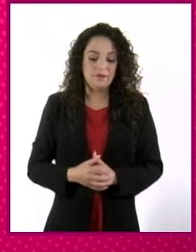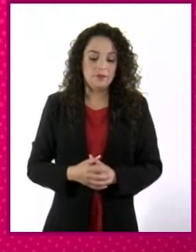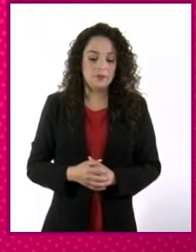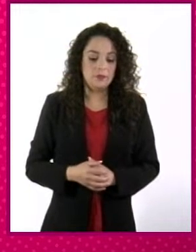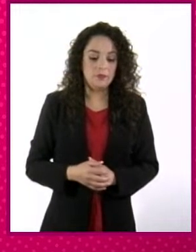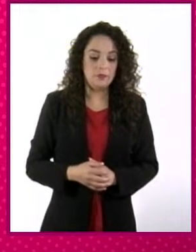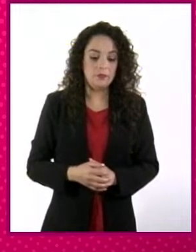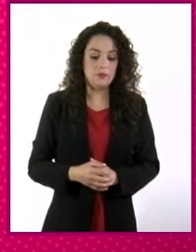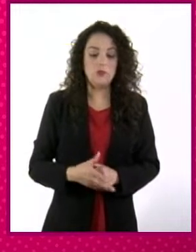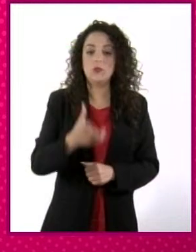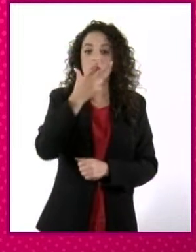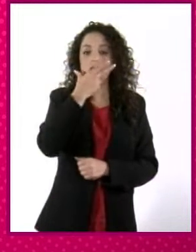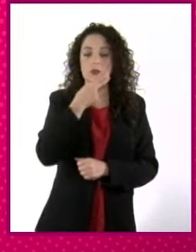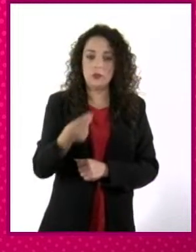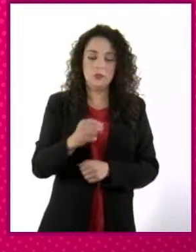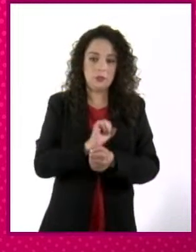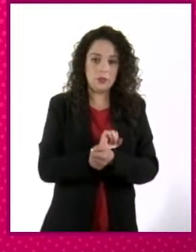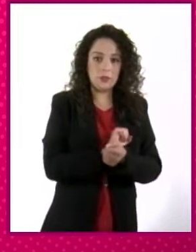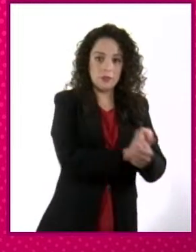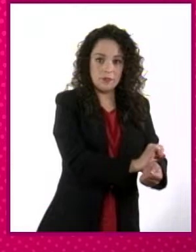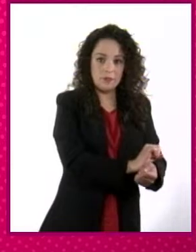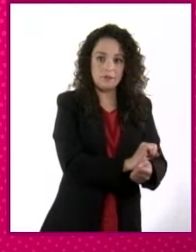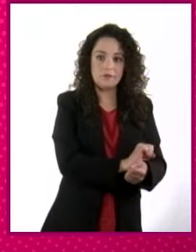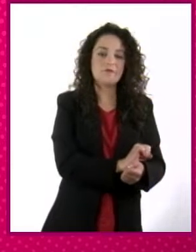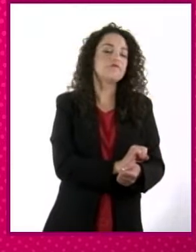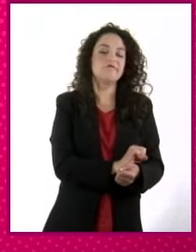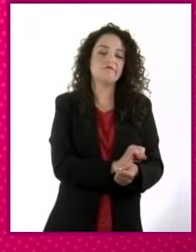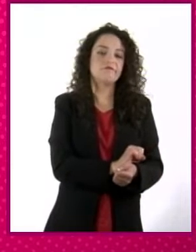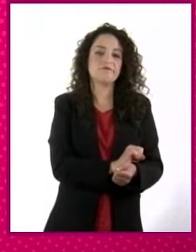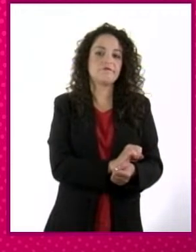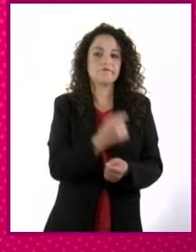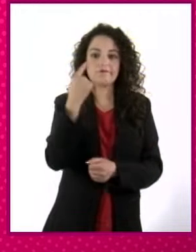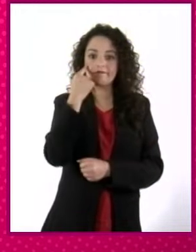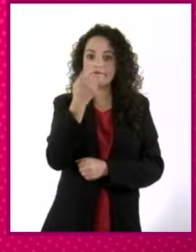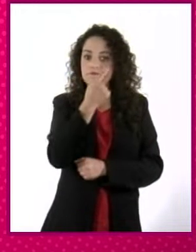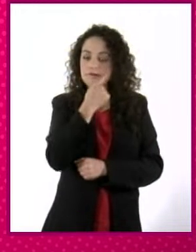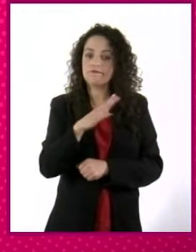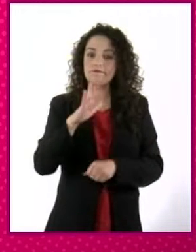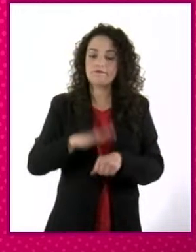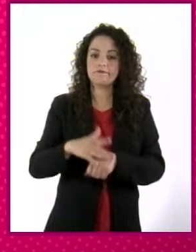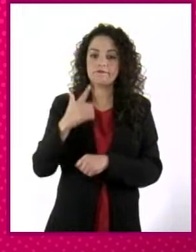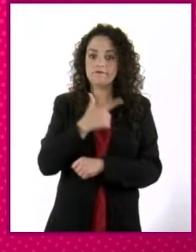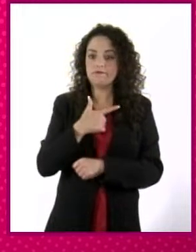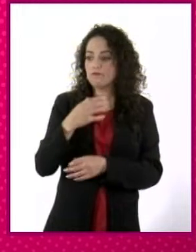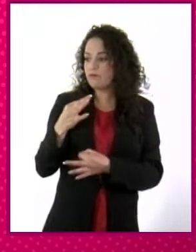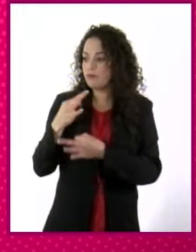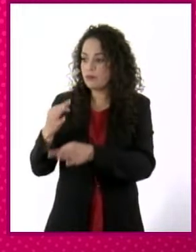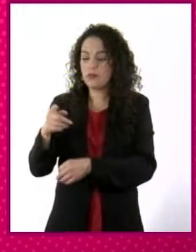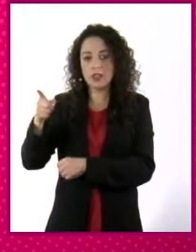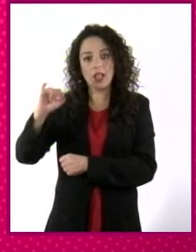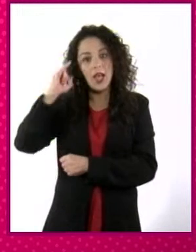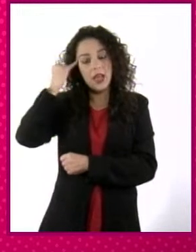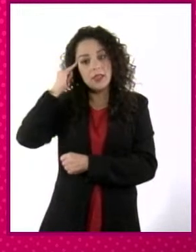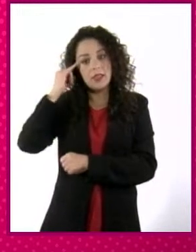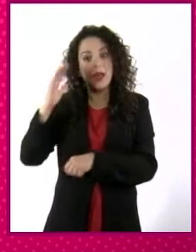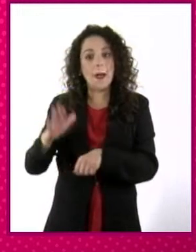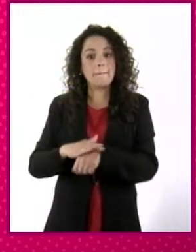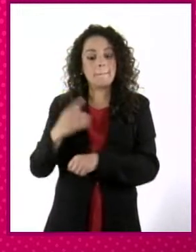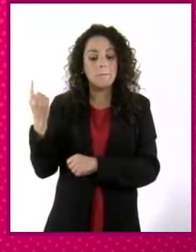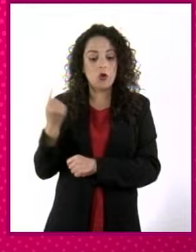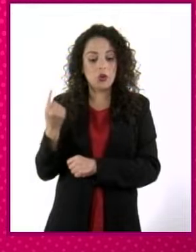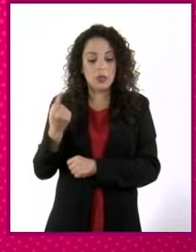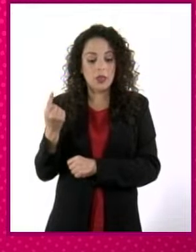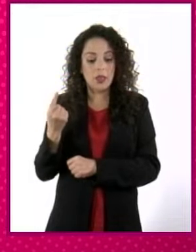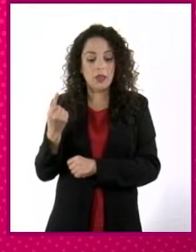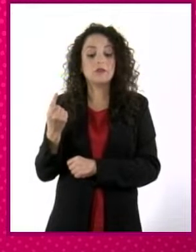todo hombres, preferían tener relaciones con indígenas porque la esclavitud se heredaba por el vientre